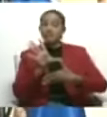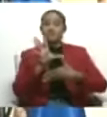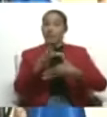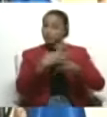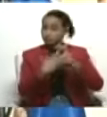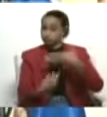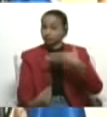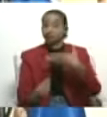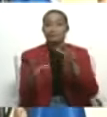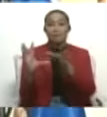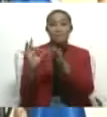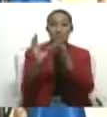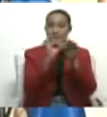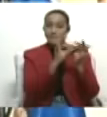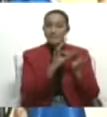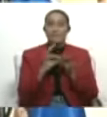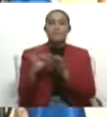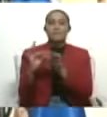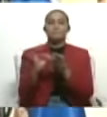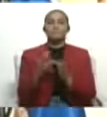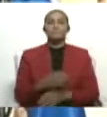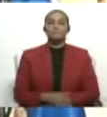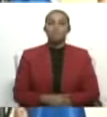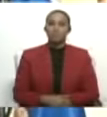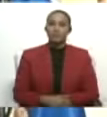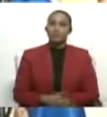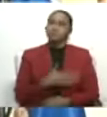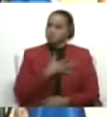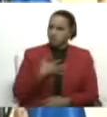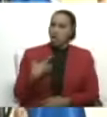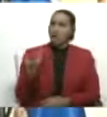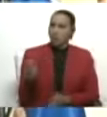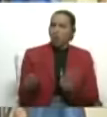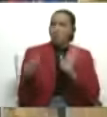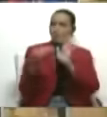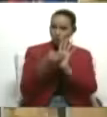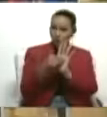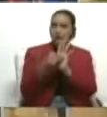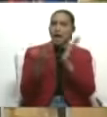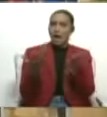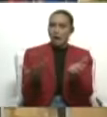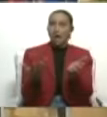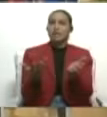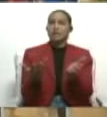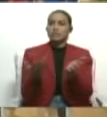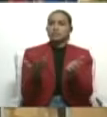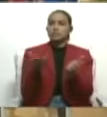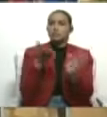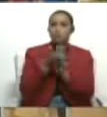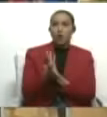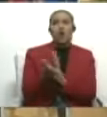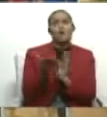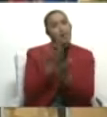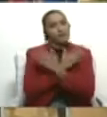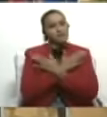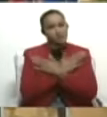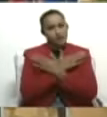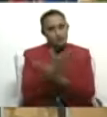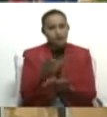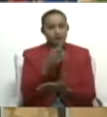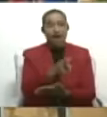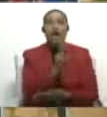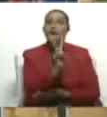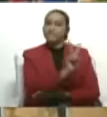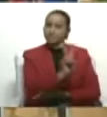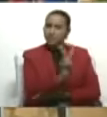subregionales. Una vez más, me gustaría agradecerles por los resultados de las negociaciones y agradecer a mi colega por